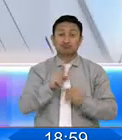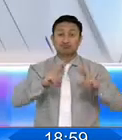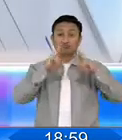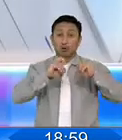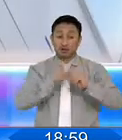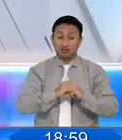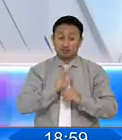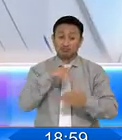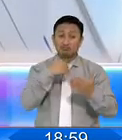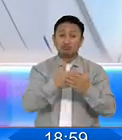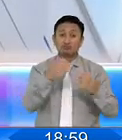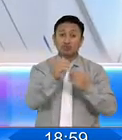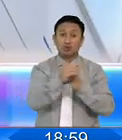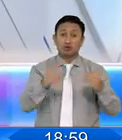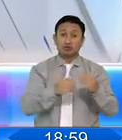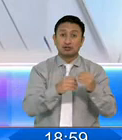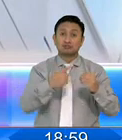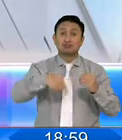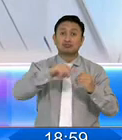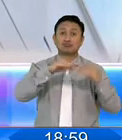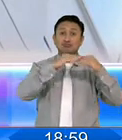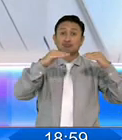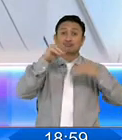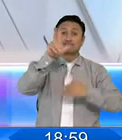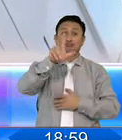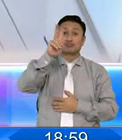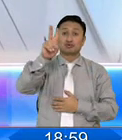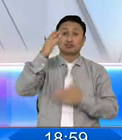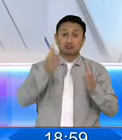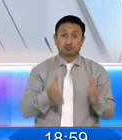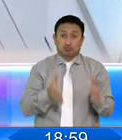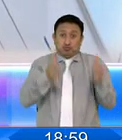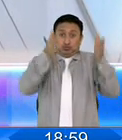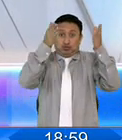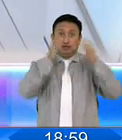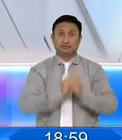una oficina situada en el piso 32 de este edificio.